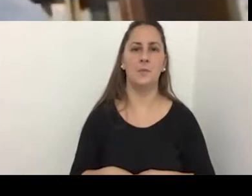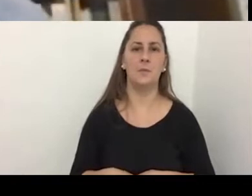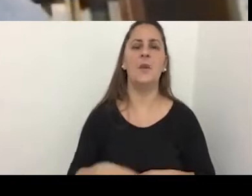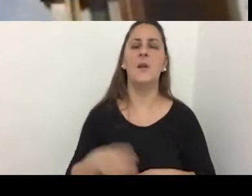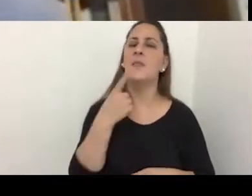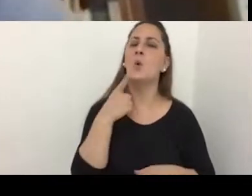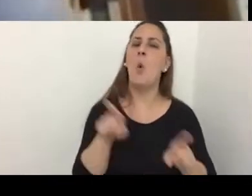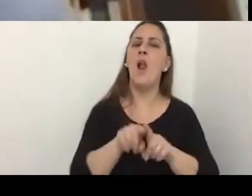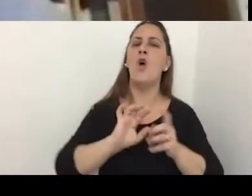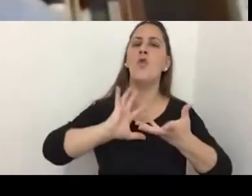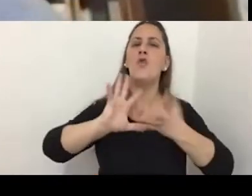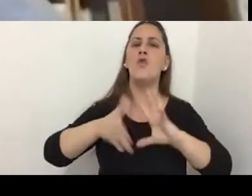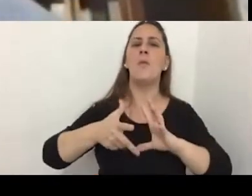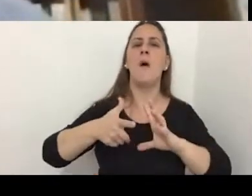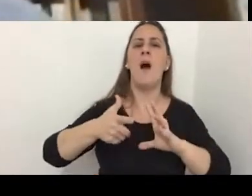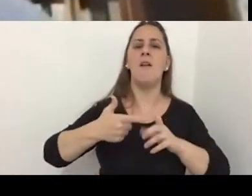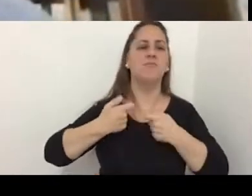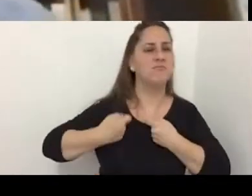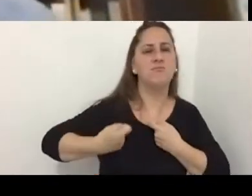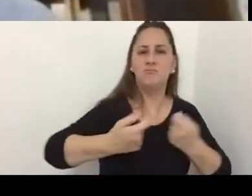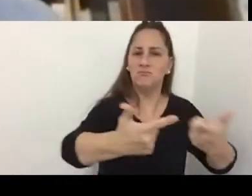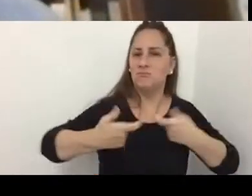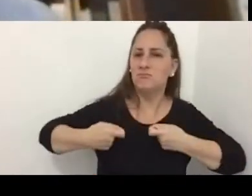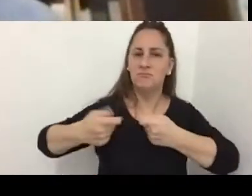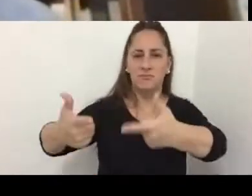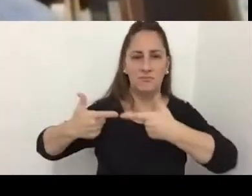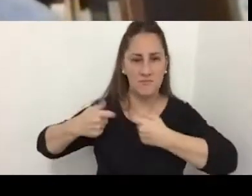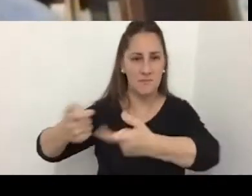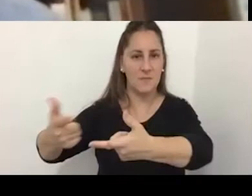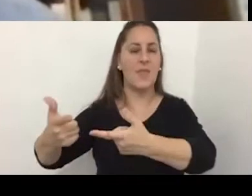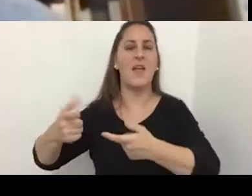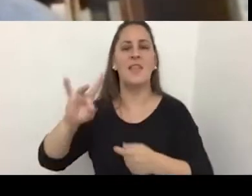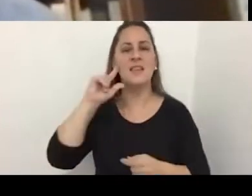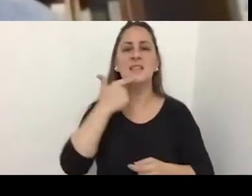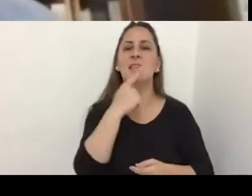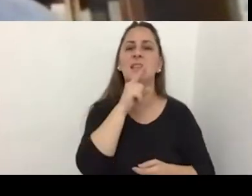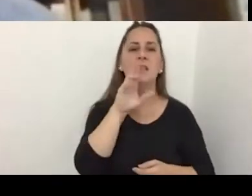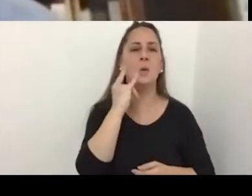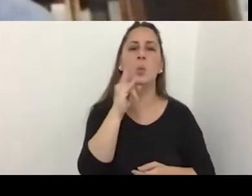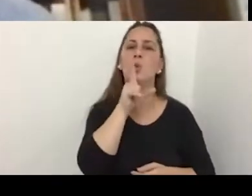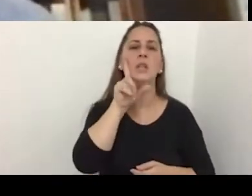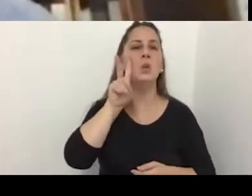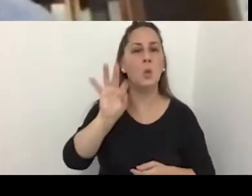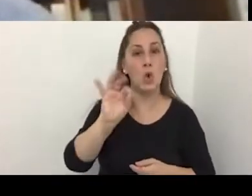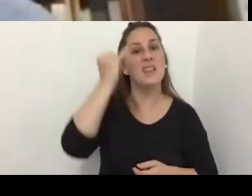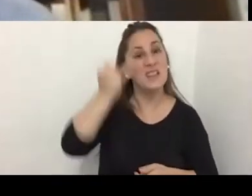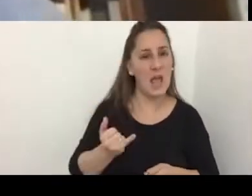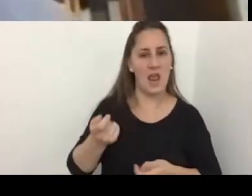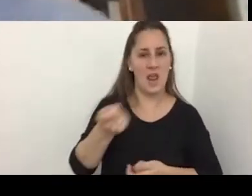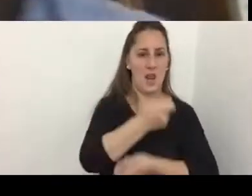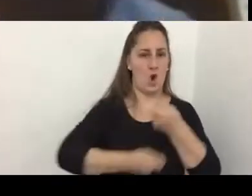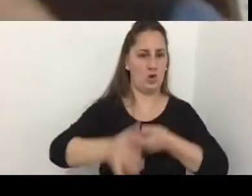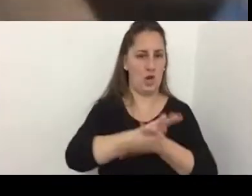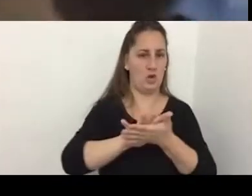distributivo o redistributivo que tiene la negociación colectiva. Y